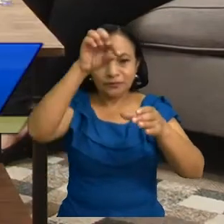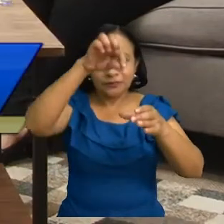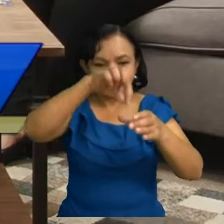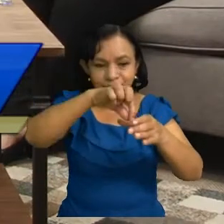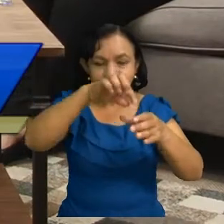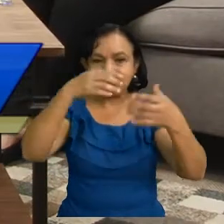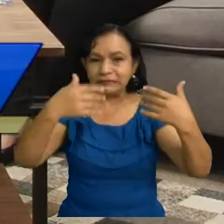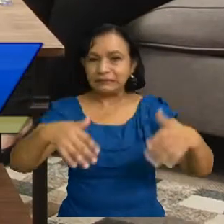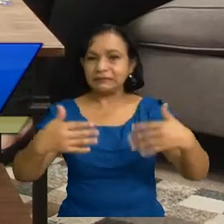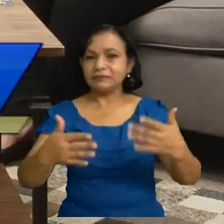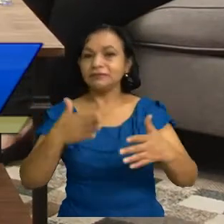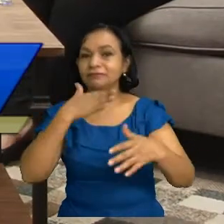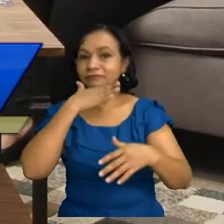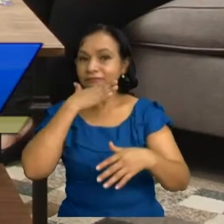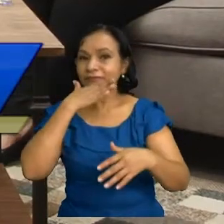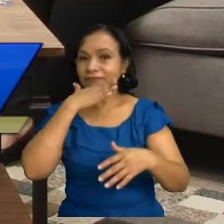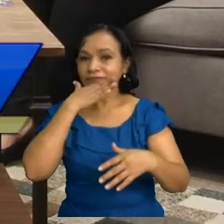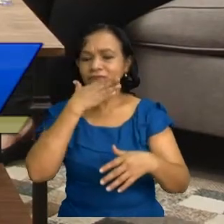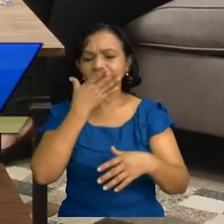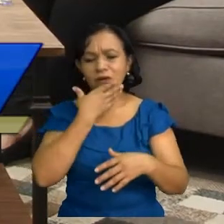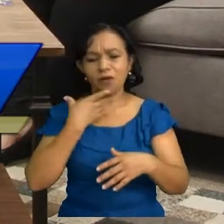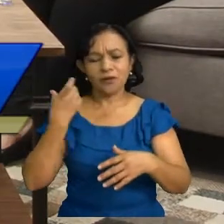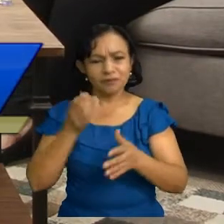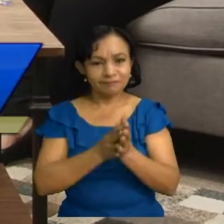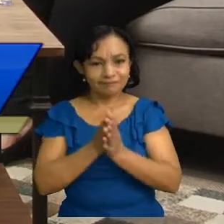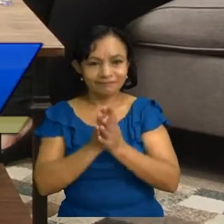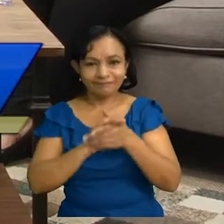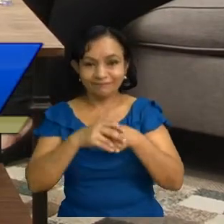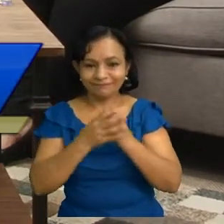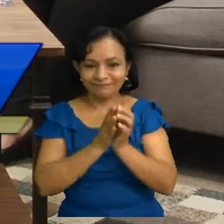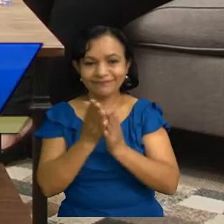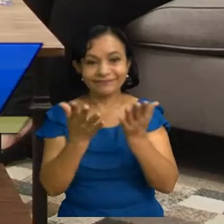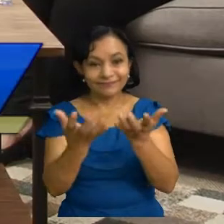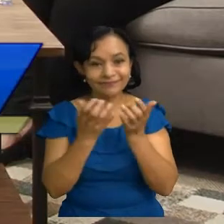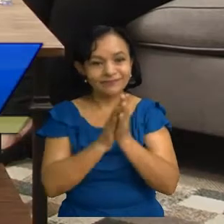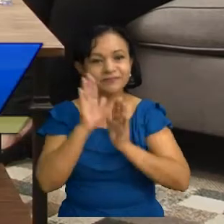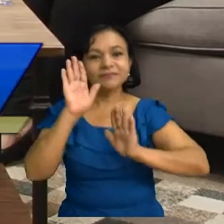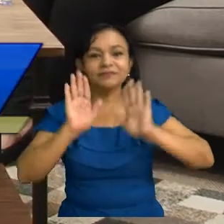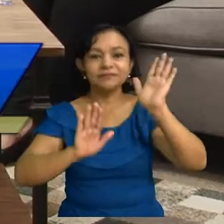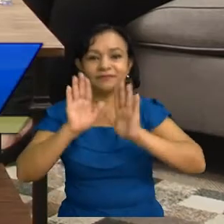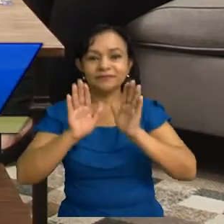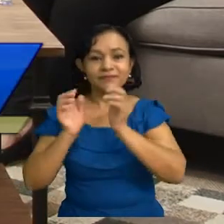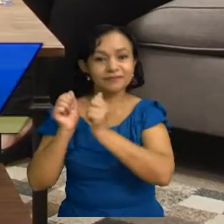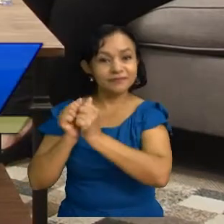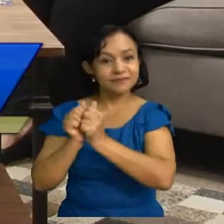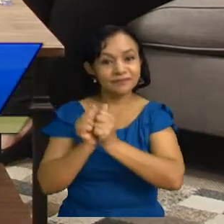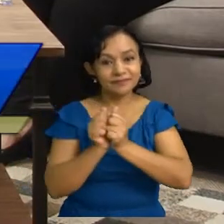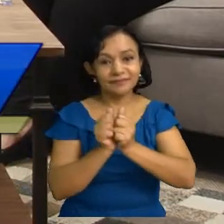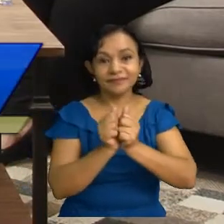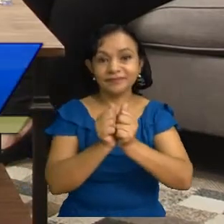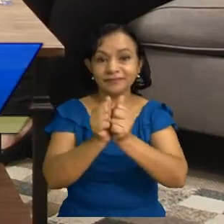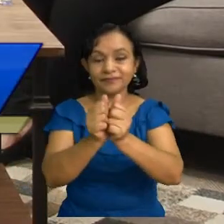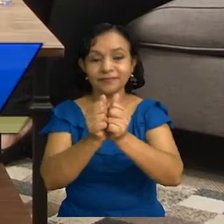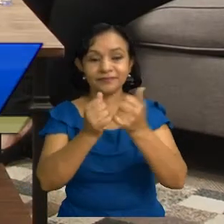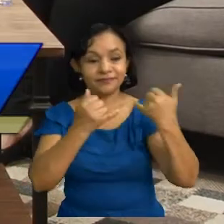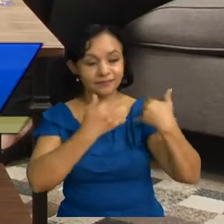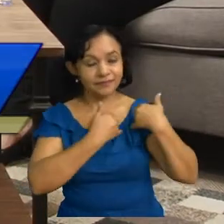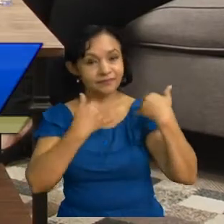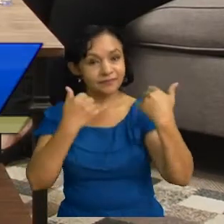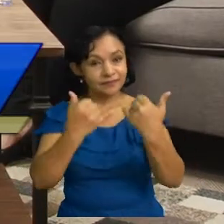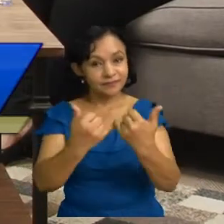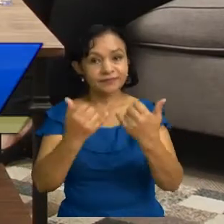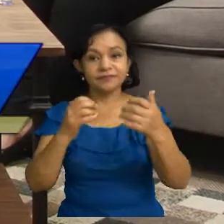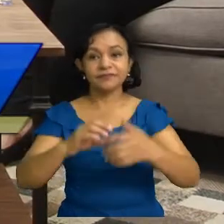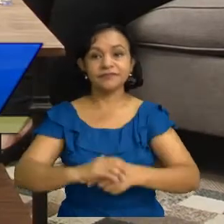y los muchachos están entusiasmados porque van a acompañar a la institución van a